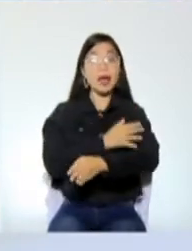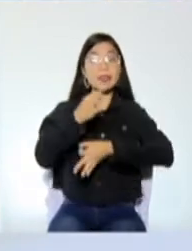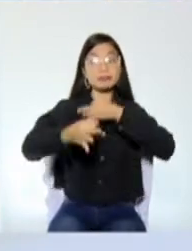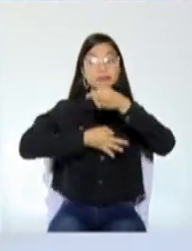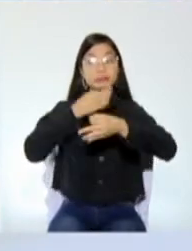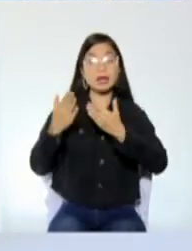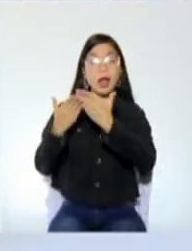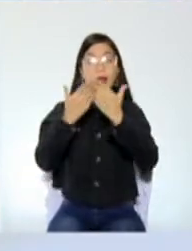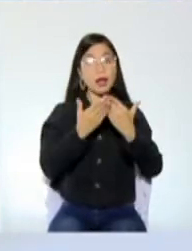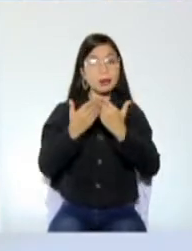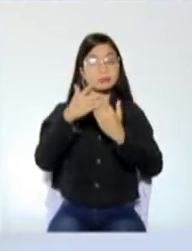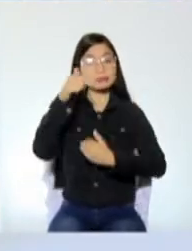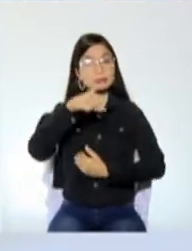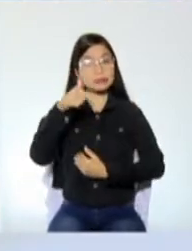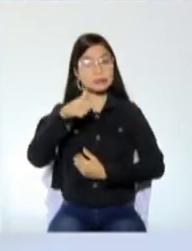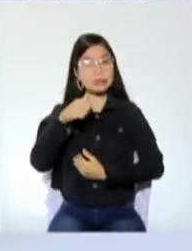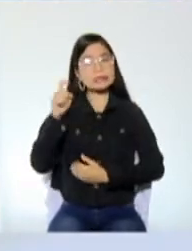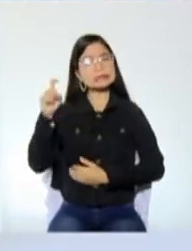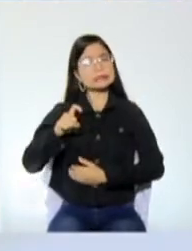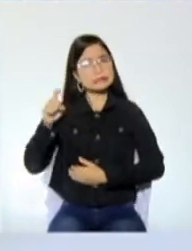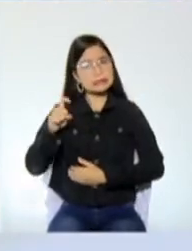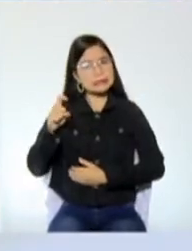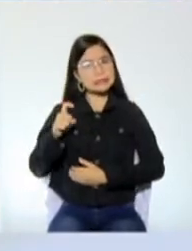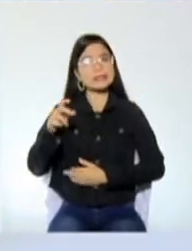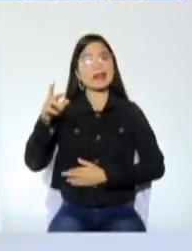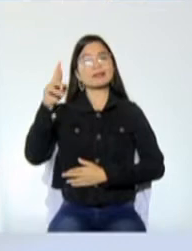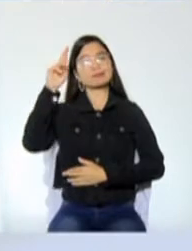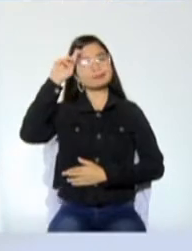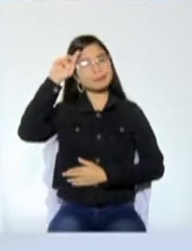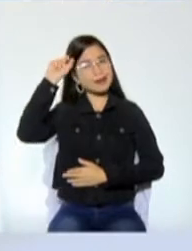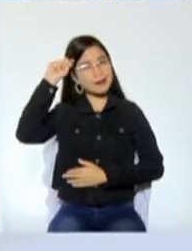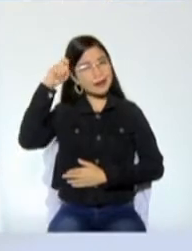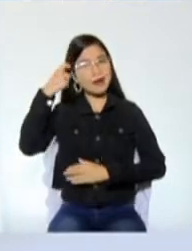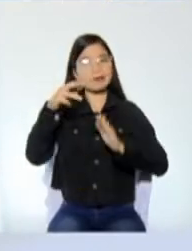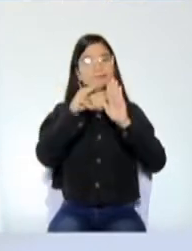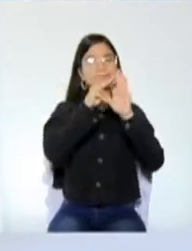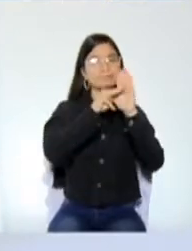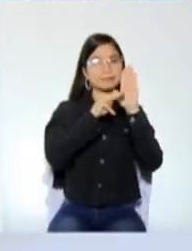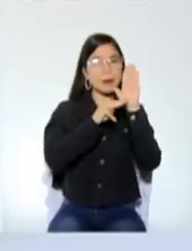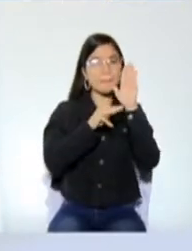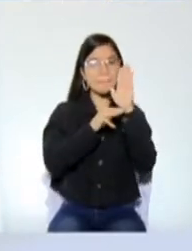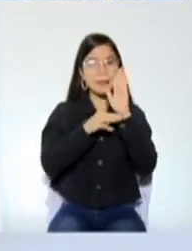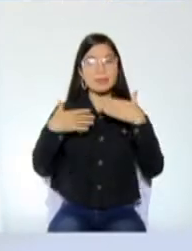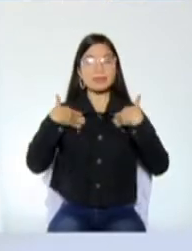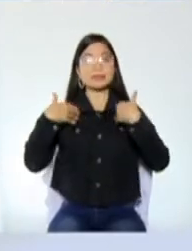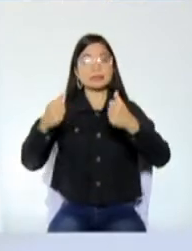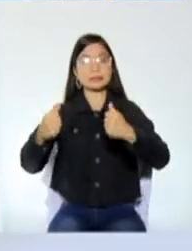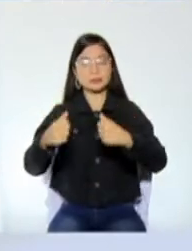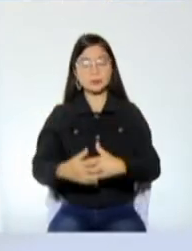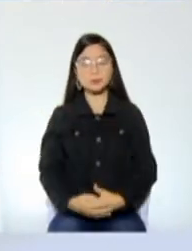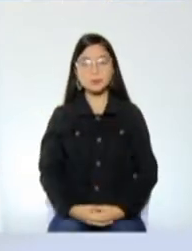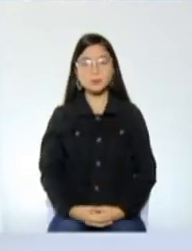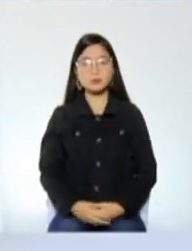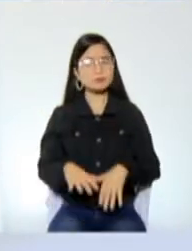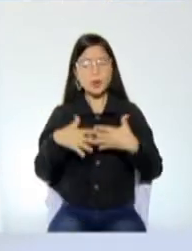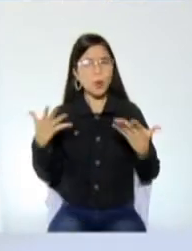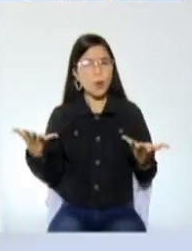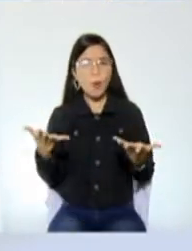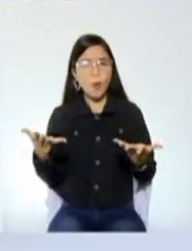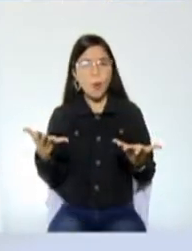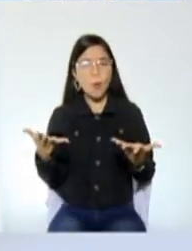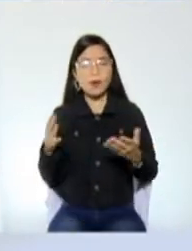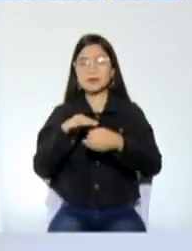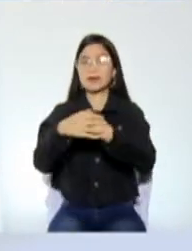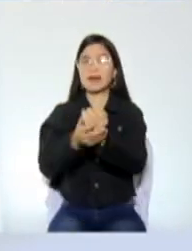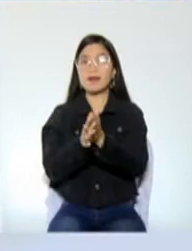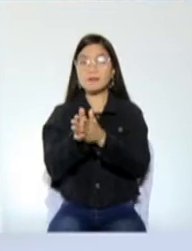programación del día de hoy, es necesario y mi deber recordarle esas medidas de bioseguridad. ¿Cuáles son? Muy fácil, el